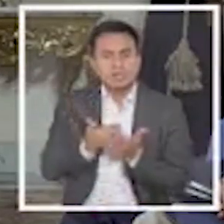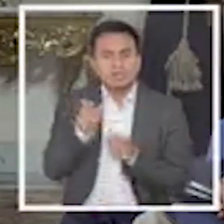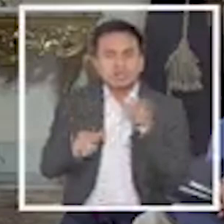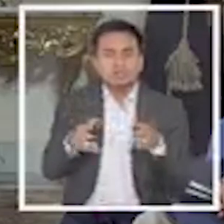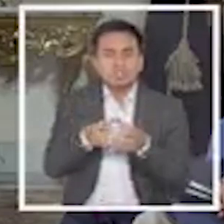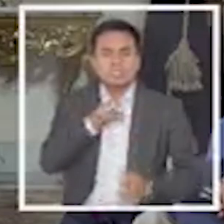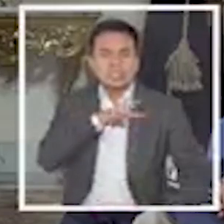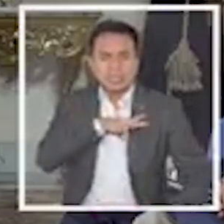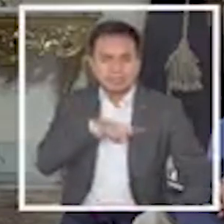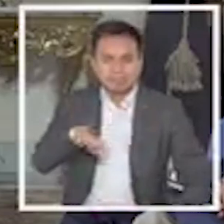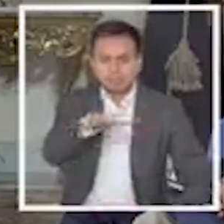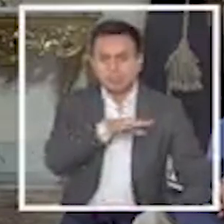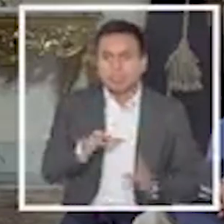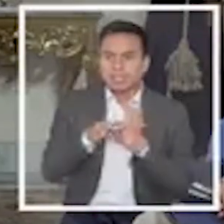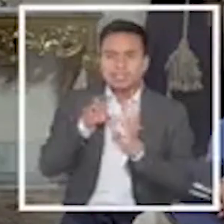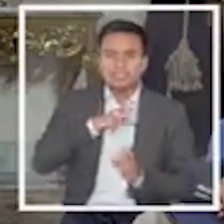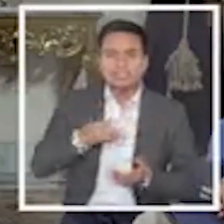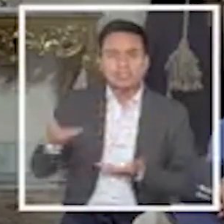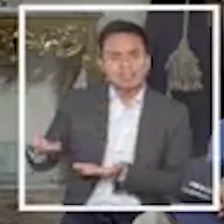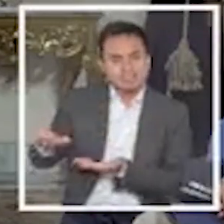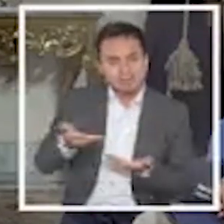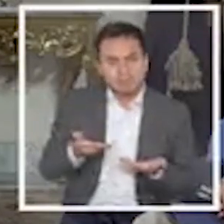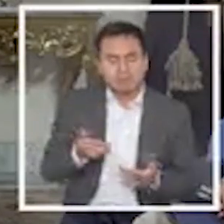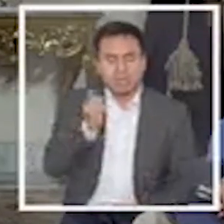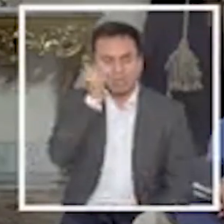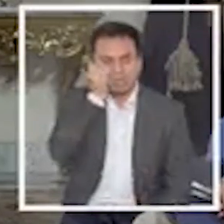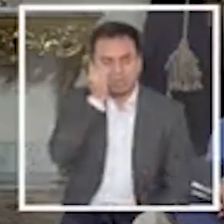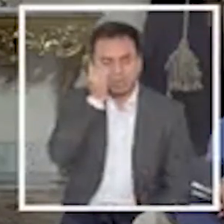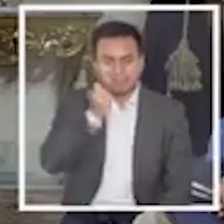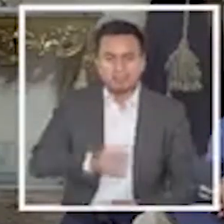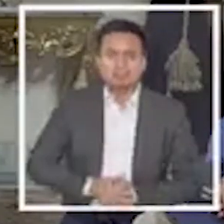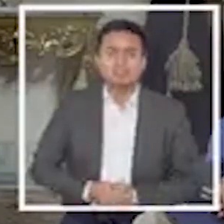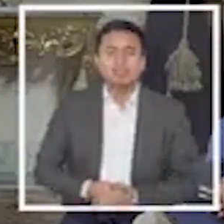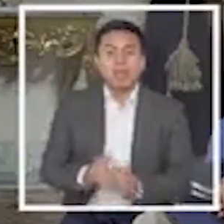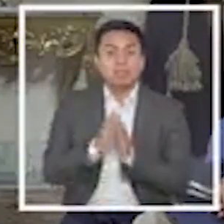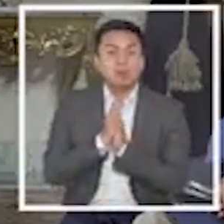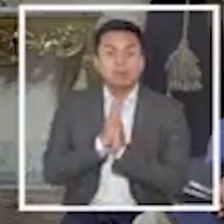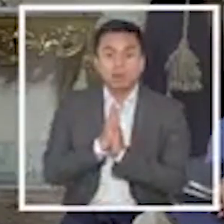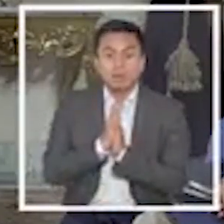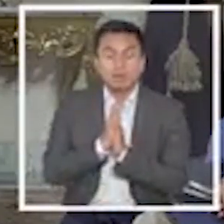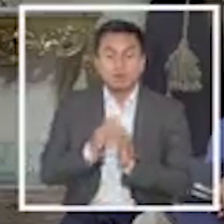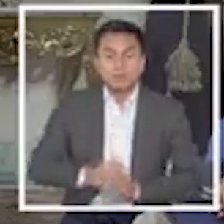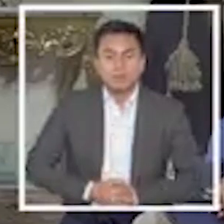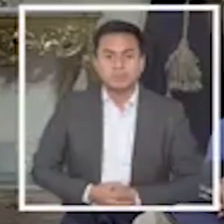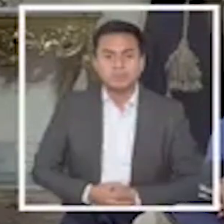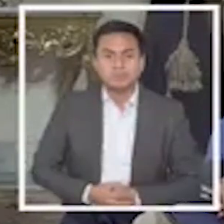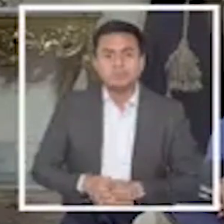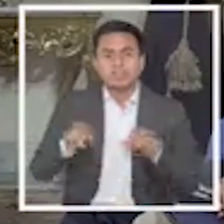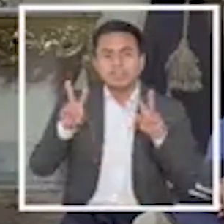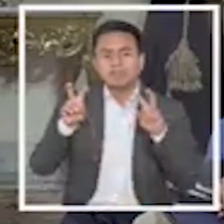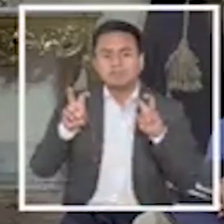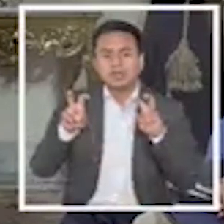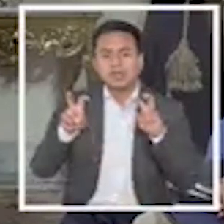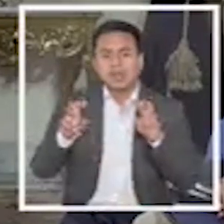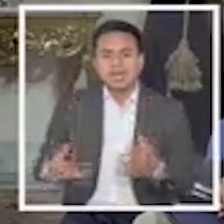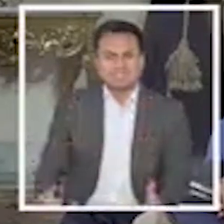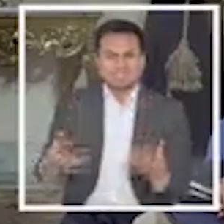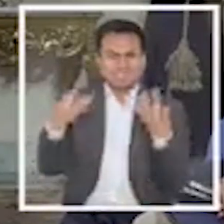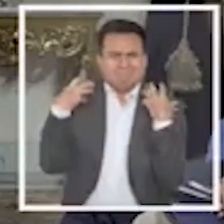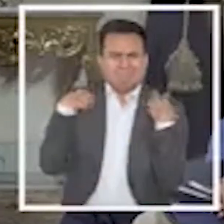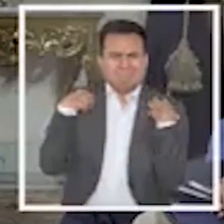chileno. Gracias, Chile, por haberme recibido con afecto. Por favor, dejen de